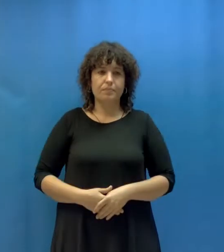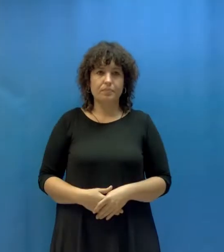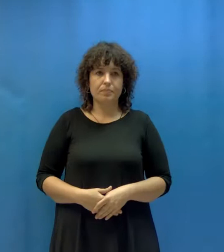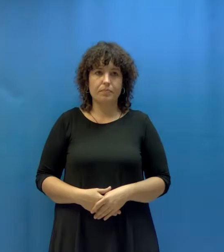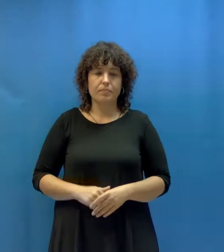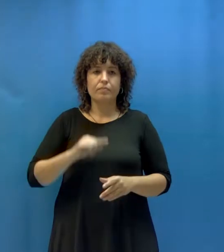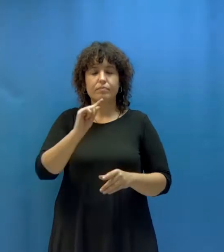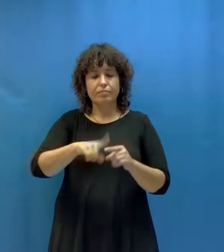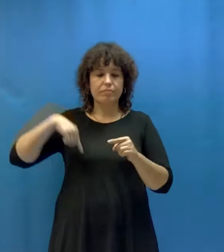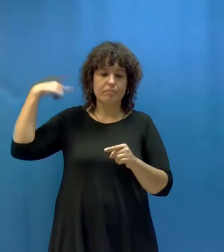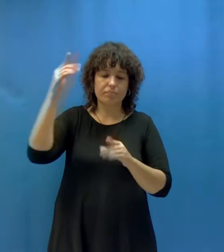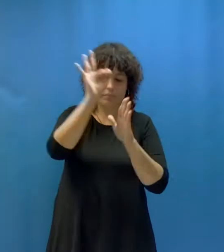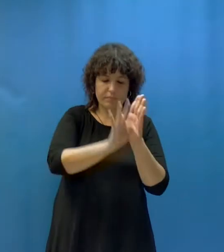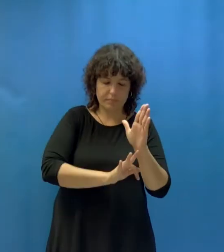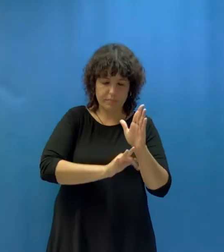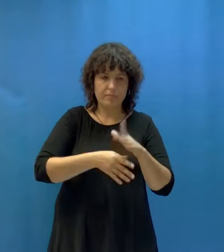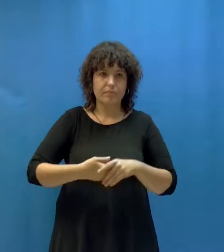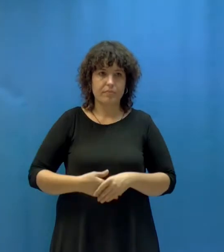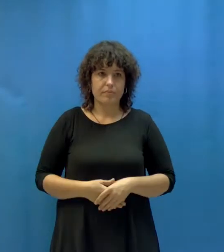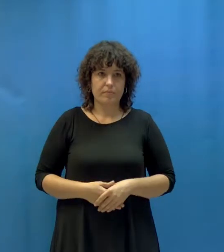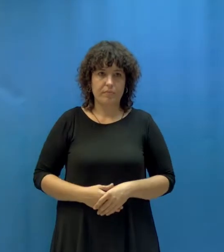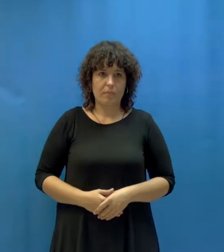Següent punt de l'ordre del dia.